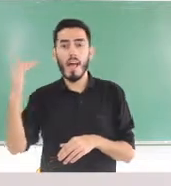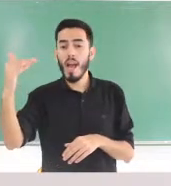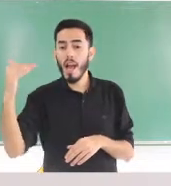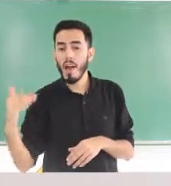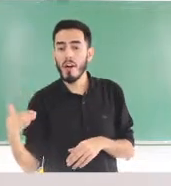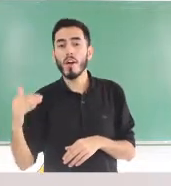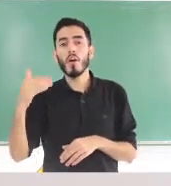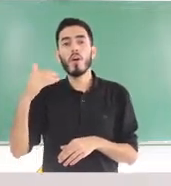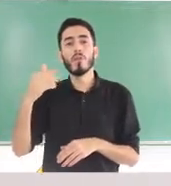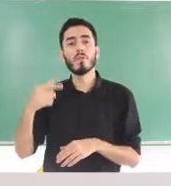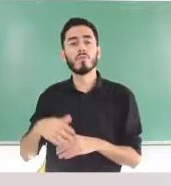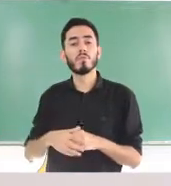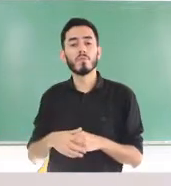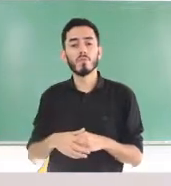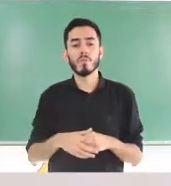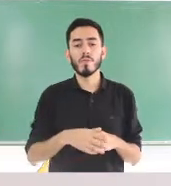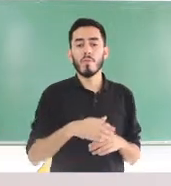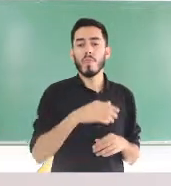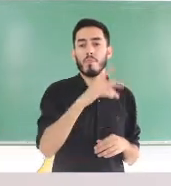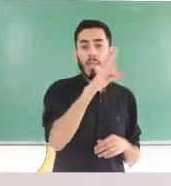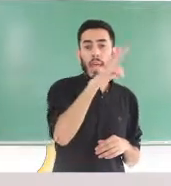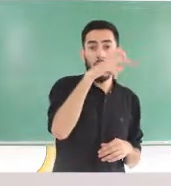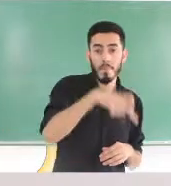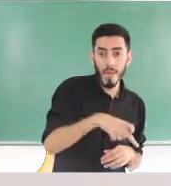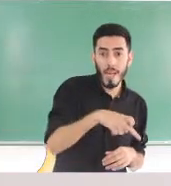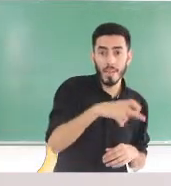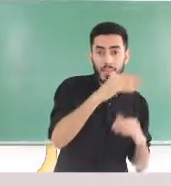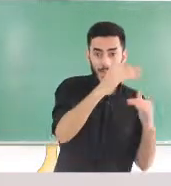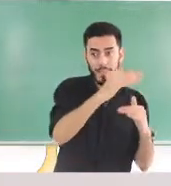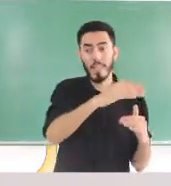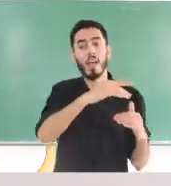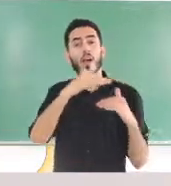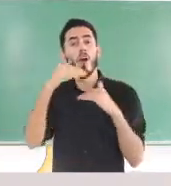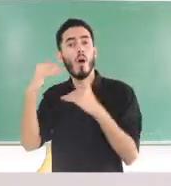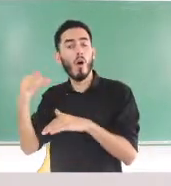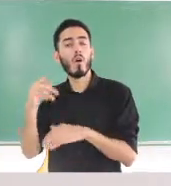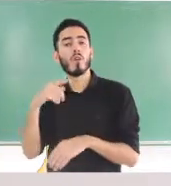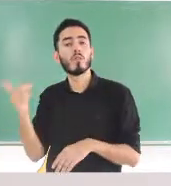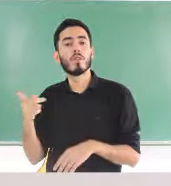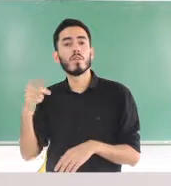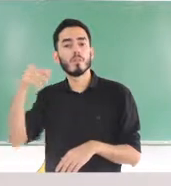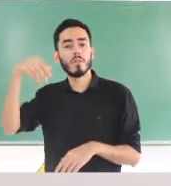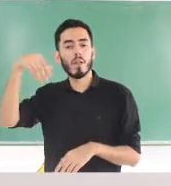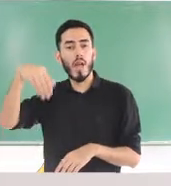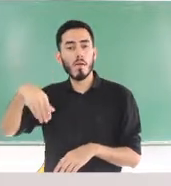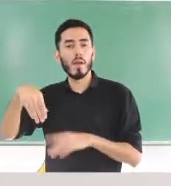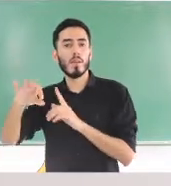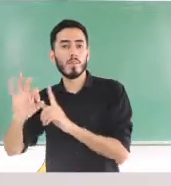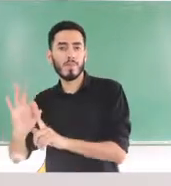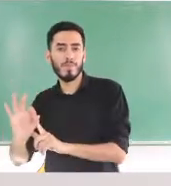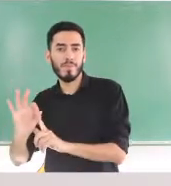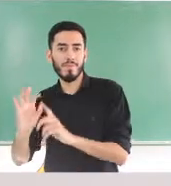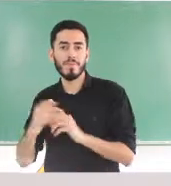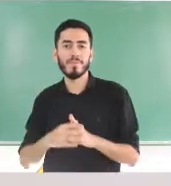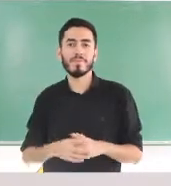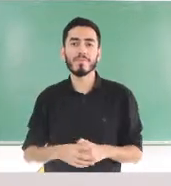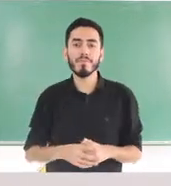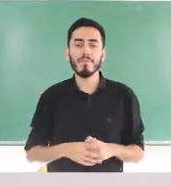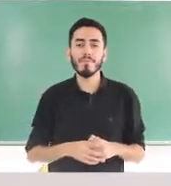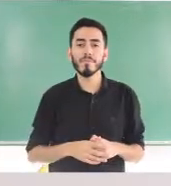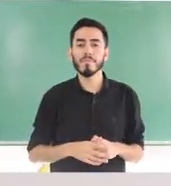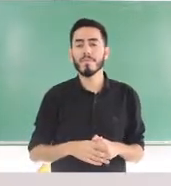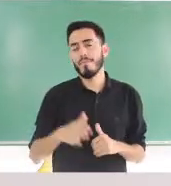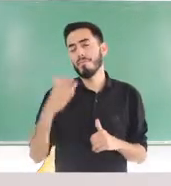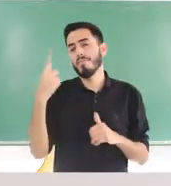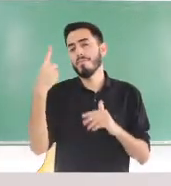luego tenemos R, P en una de las transversales, entonces vamos a tener M, Q, ¿sí? Y así